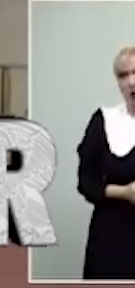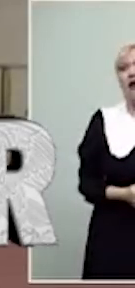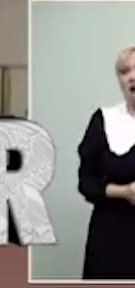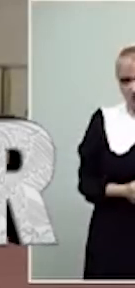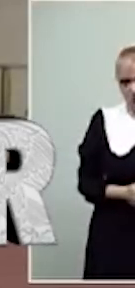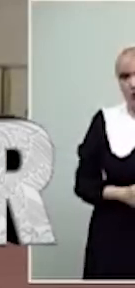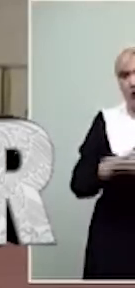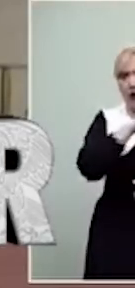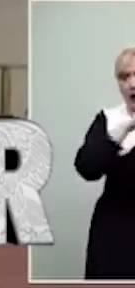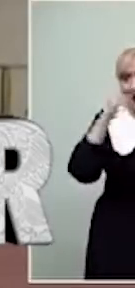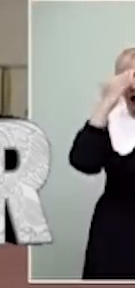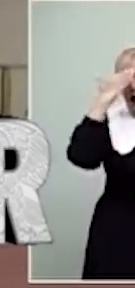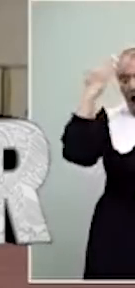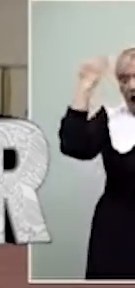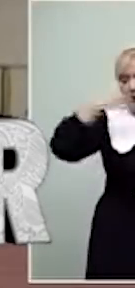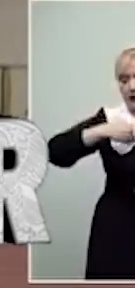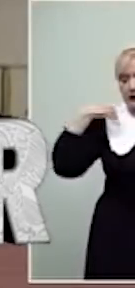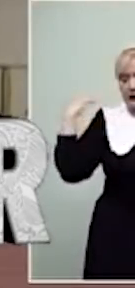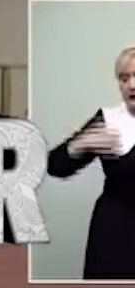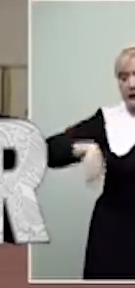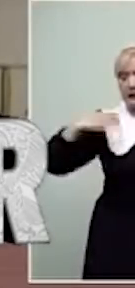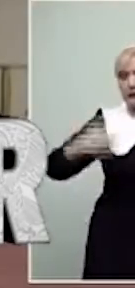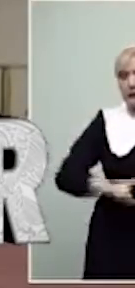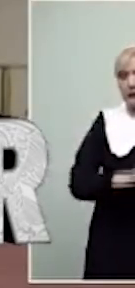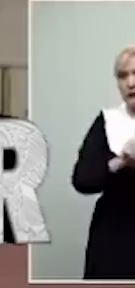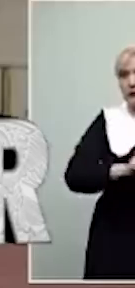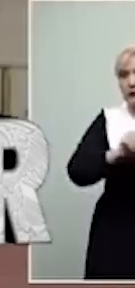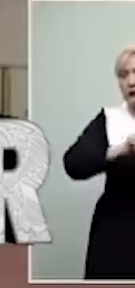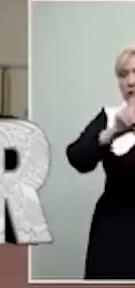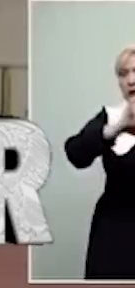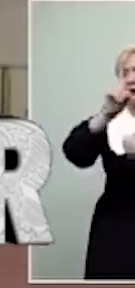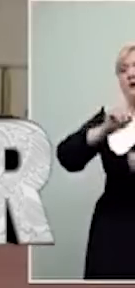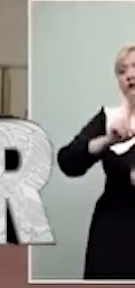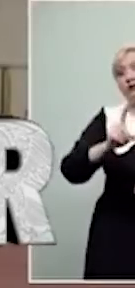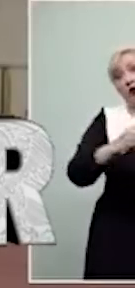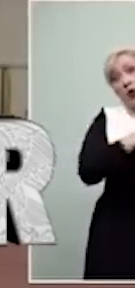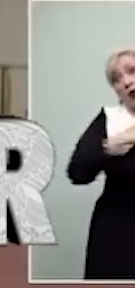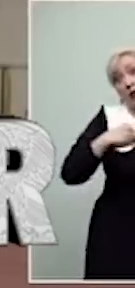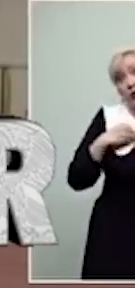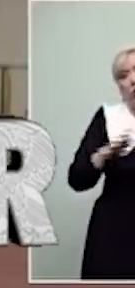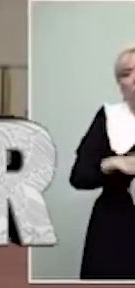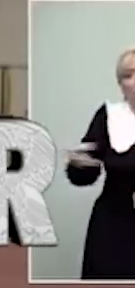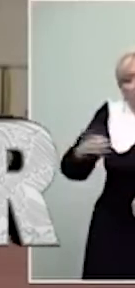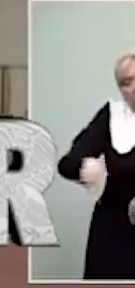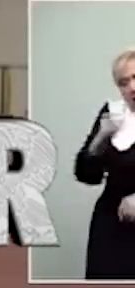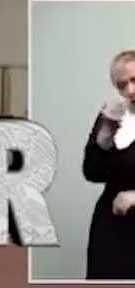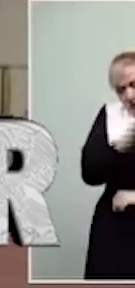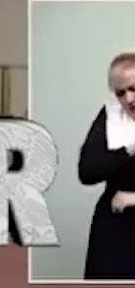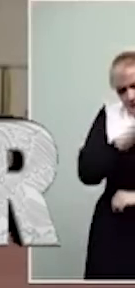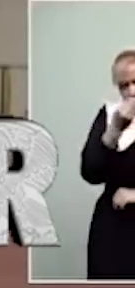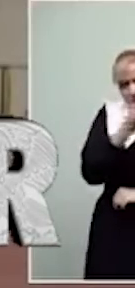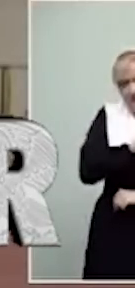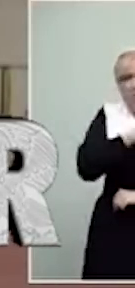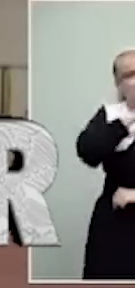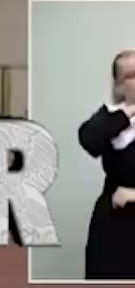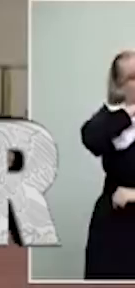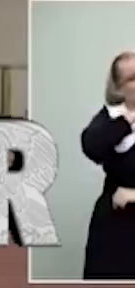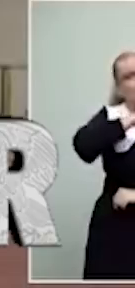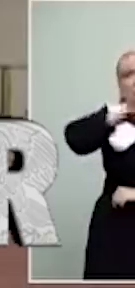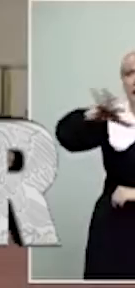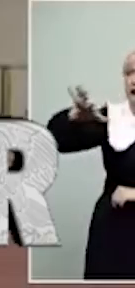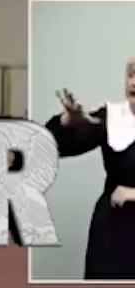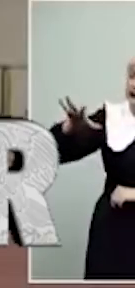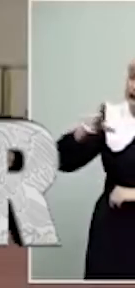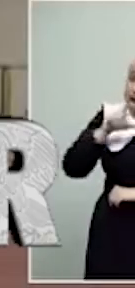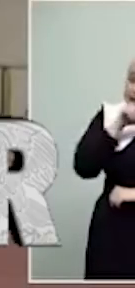del 2022. Es decir, el INE no tendrá de otra, tendrá que realizar esta consulta, esta revocación de mandato, aunque